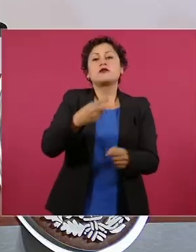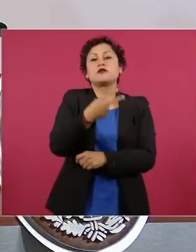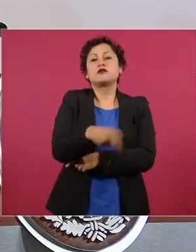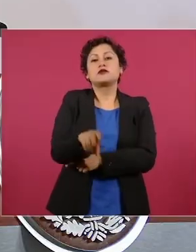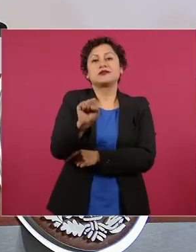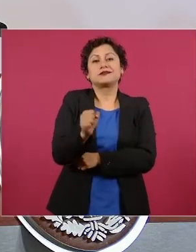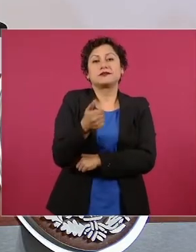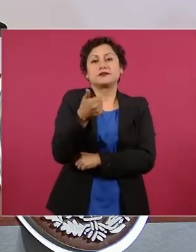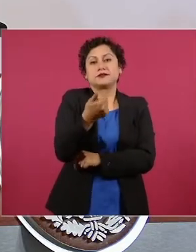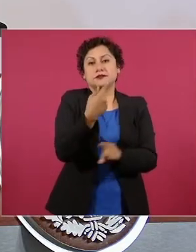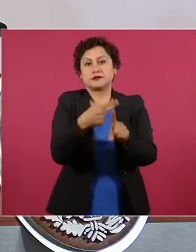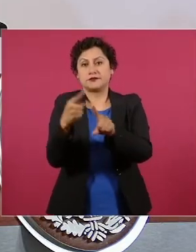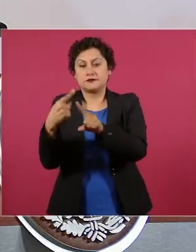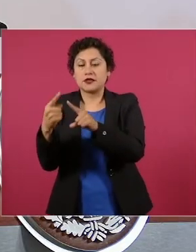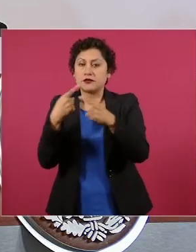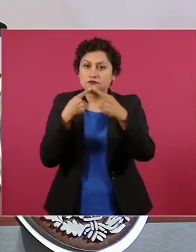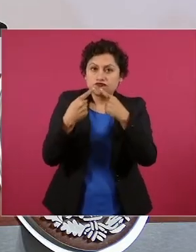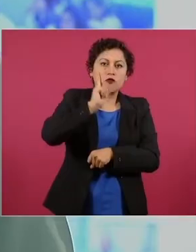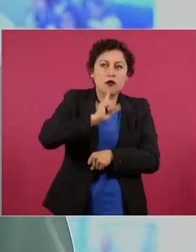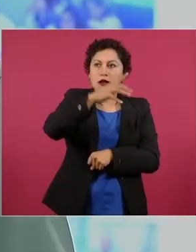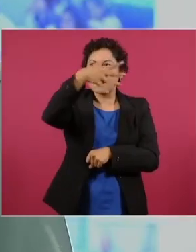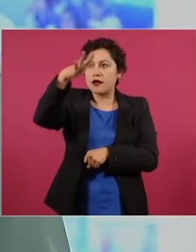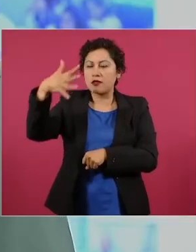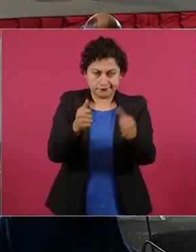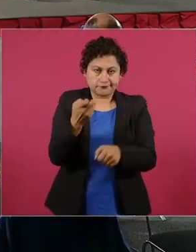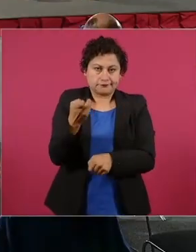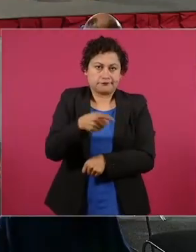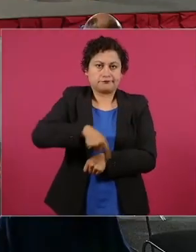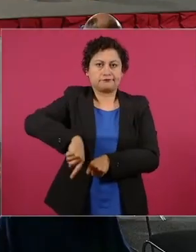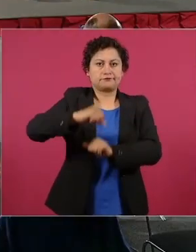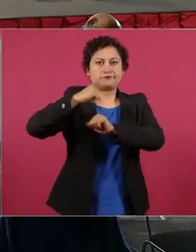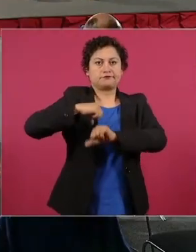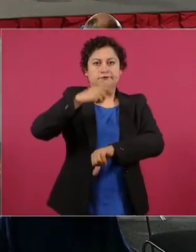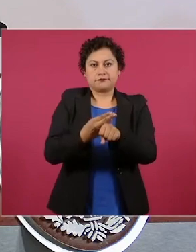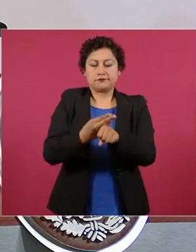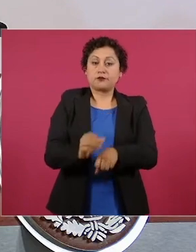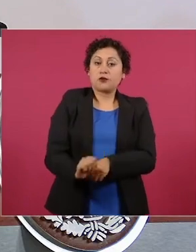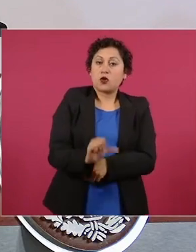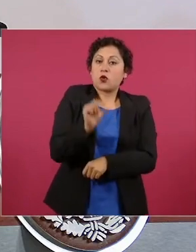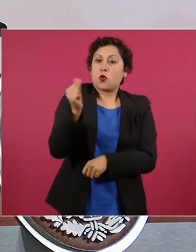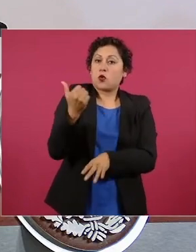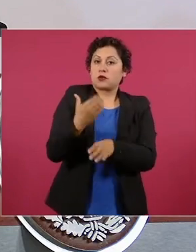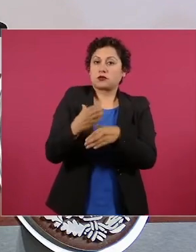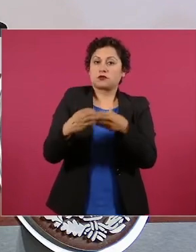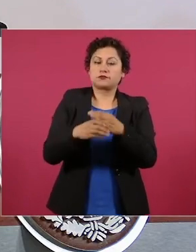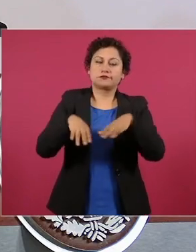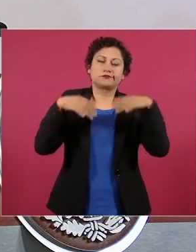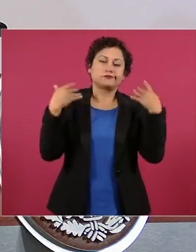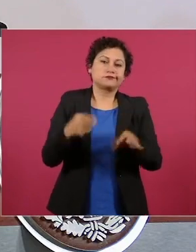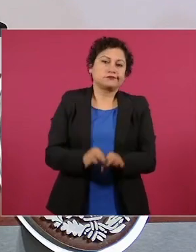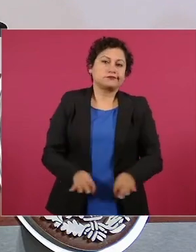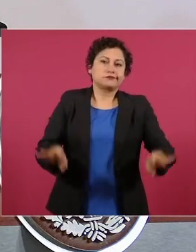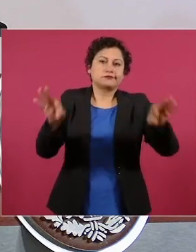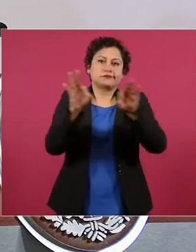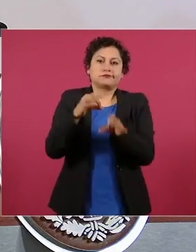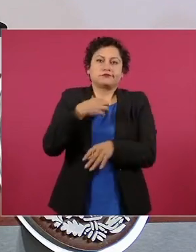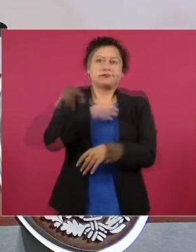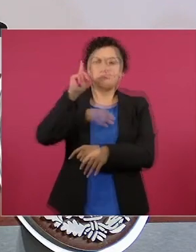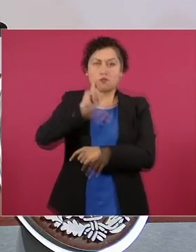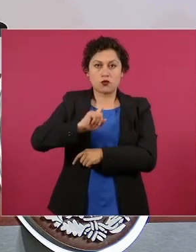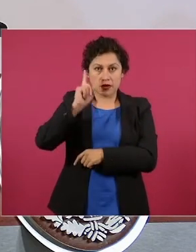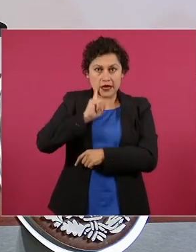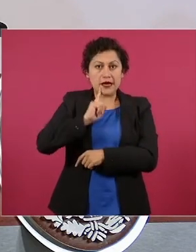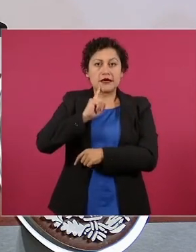construcción de paz y seguridad. Otro es el impulso a las redes de mujeres constructoras de